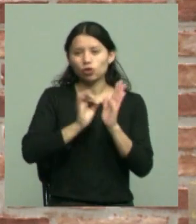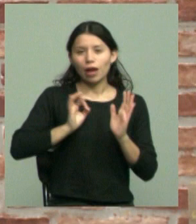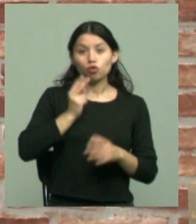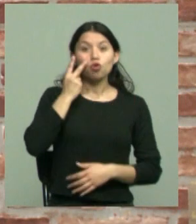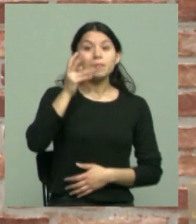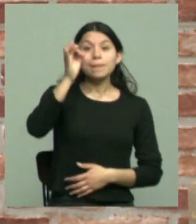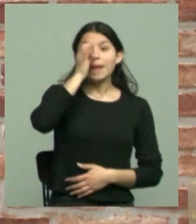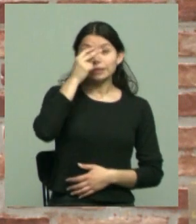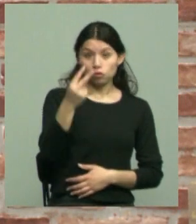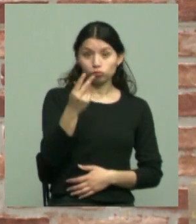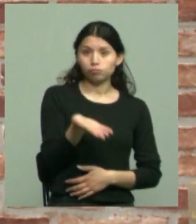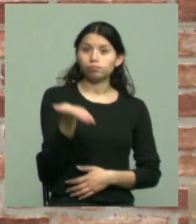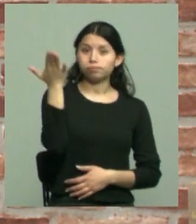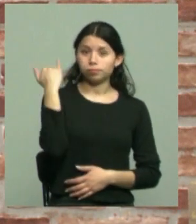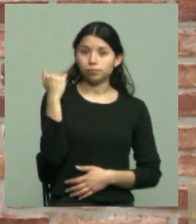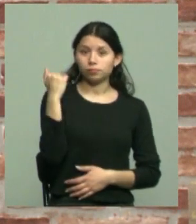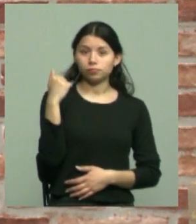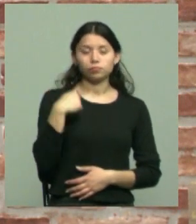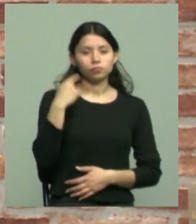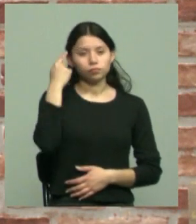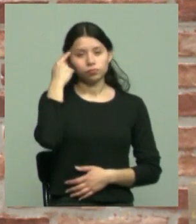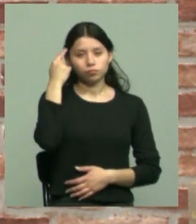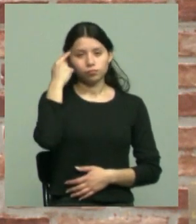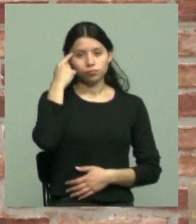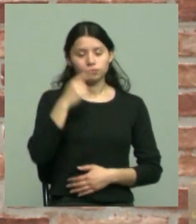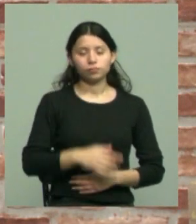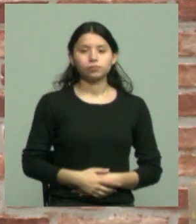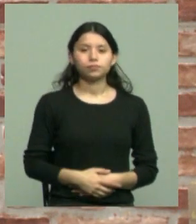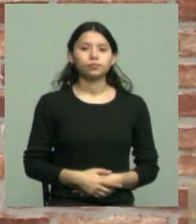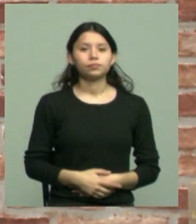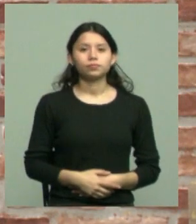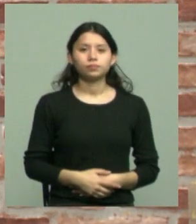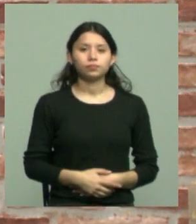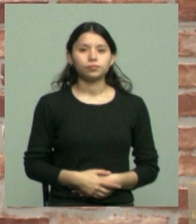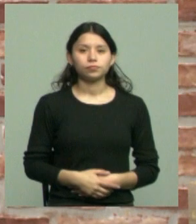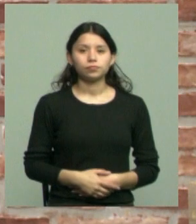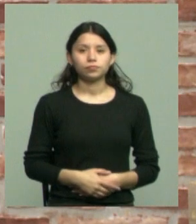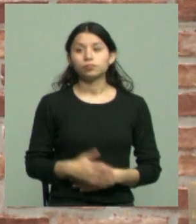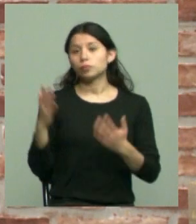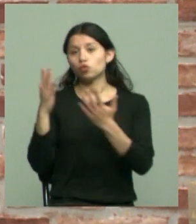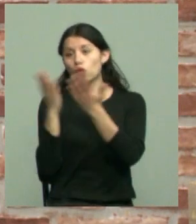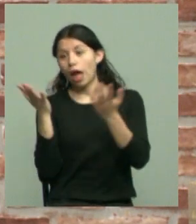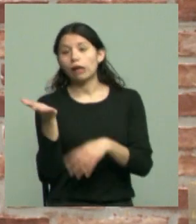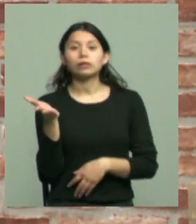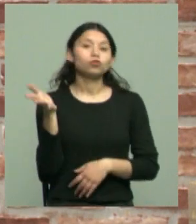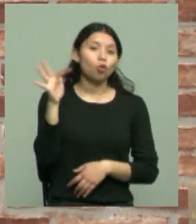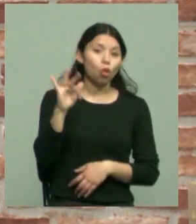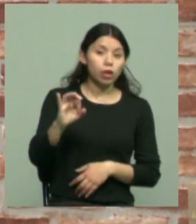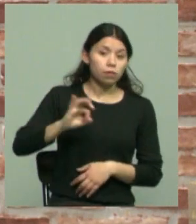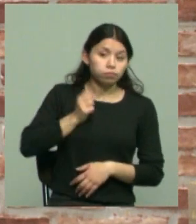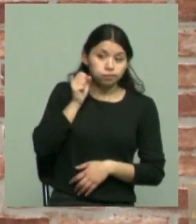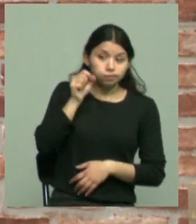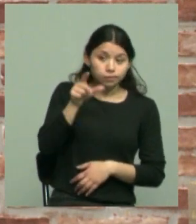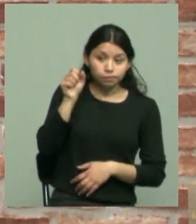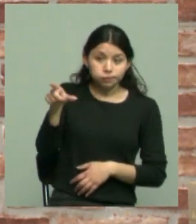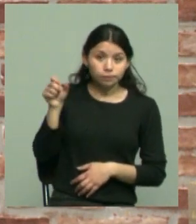que esto de la realidad de, digamos, que tiene día a día el estudiante, la estudiante, de esto que decías